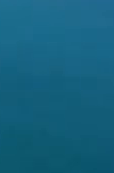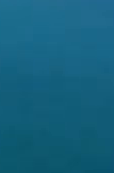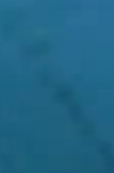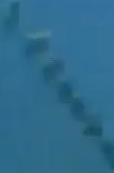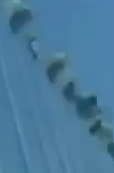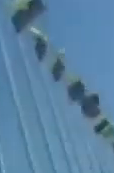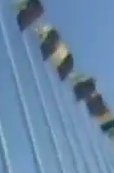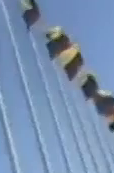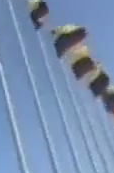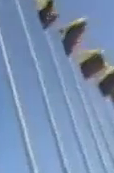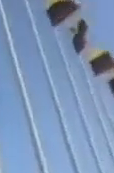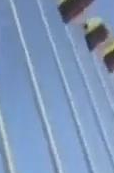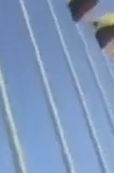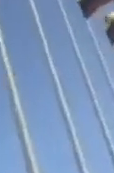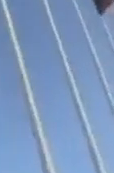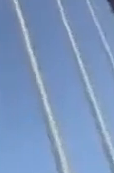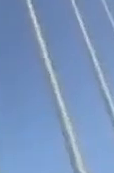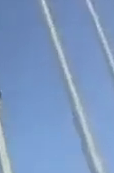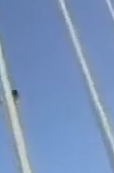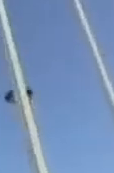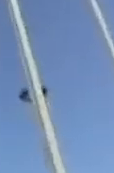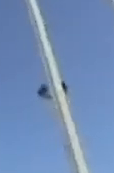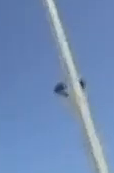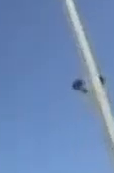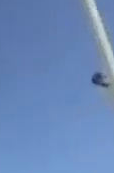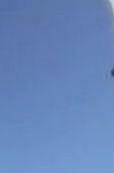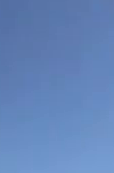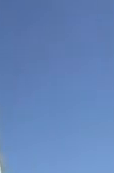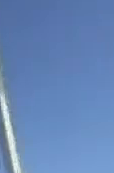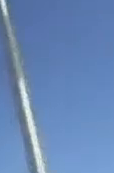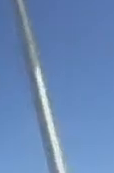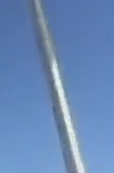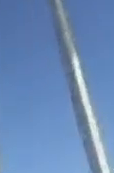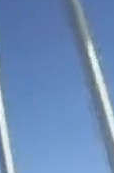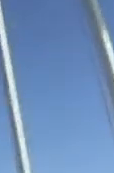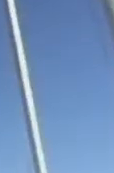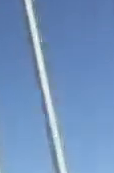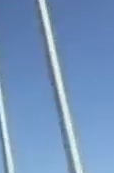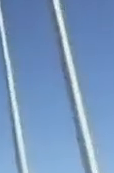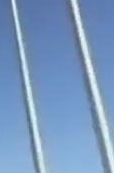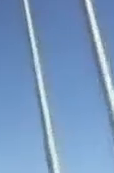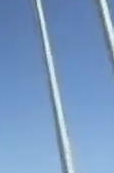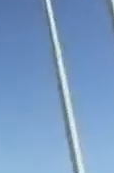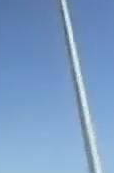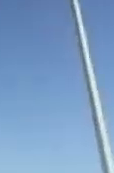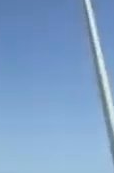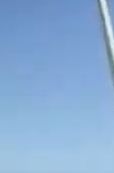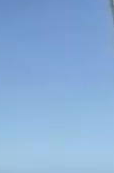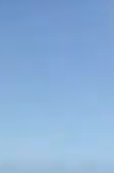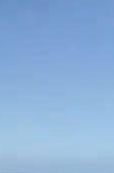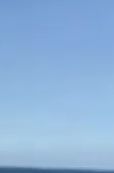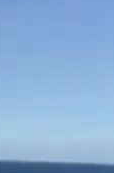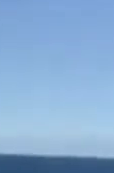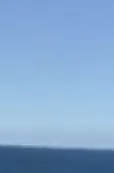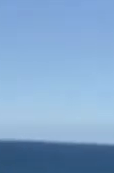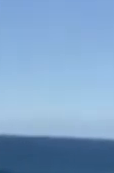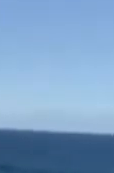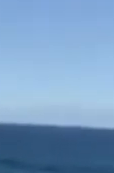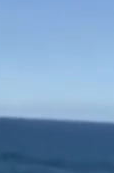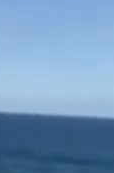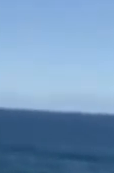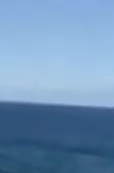emprendedoras, ustedes son parte fundamental del renacimiento nacional, que día a día forma más fuerza y se